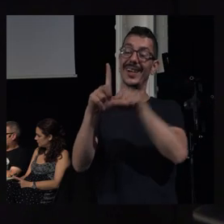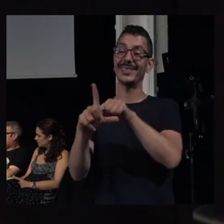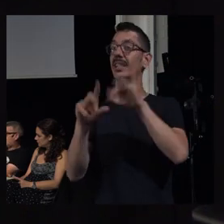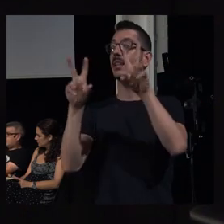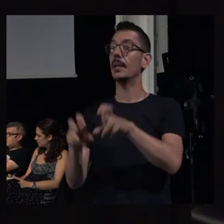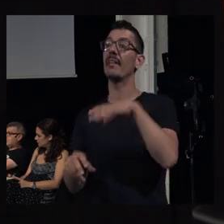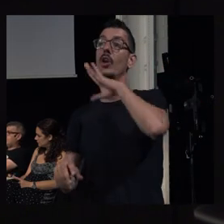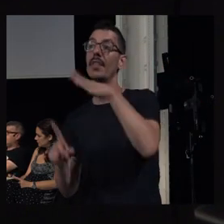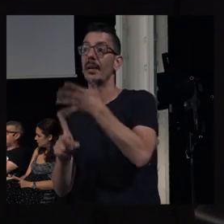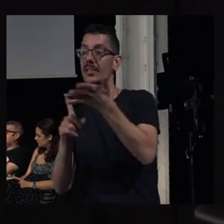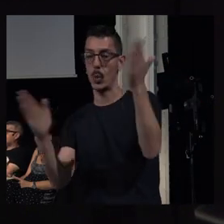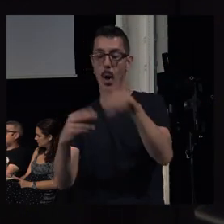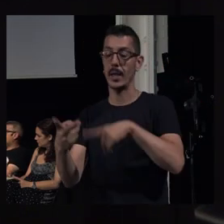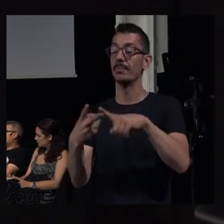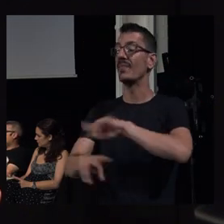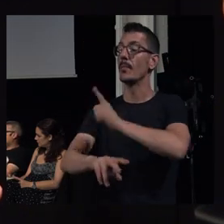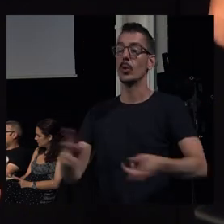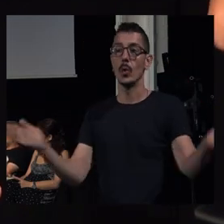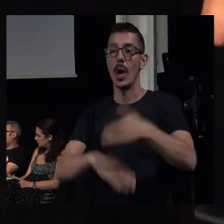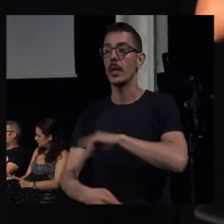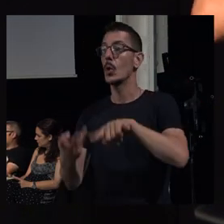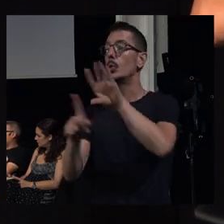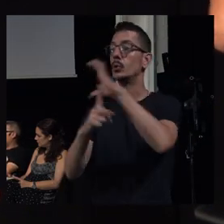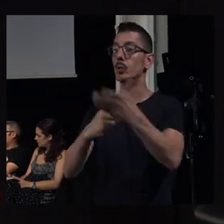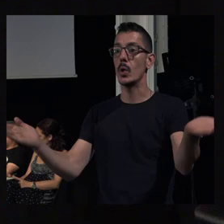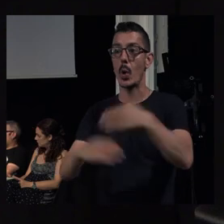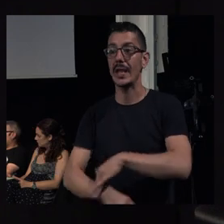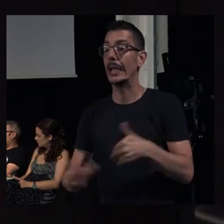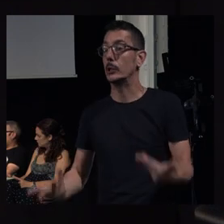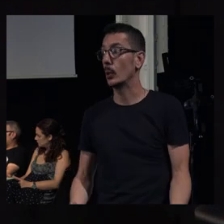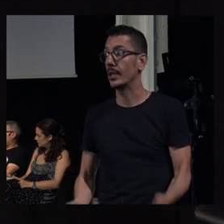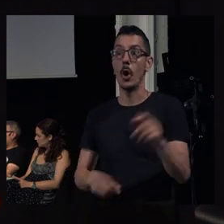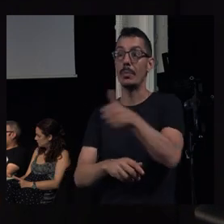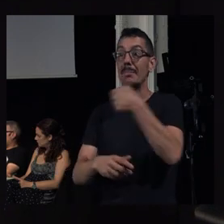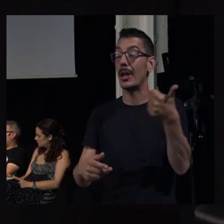en deporte, ni en cultura, ni en nada. Entonces, ¿qué pasa? Primero lo que